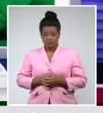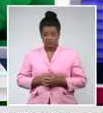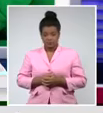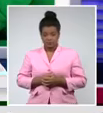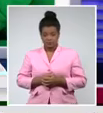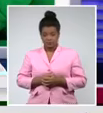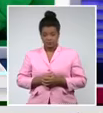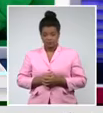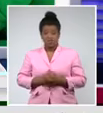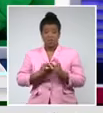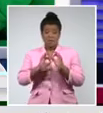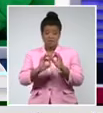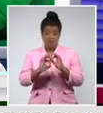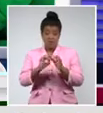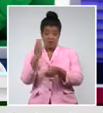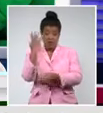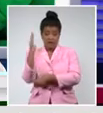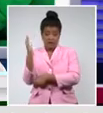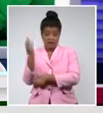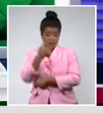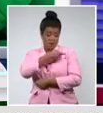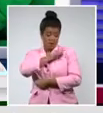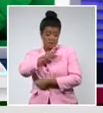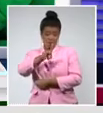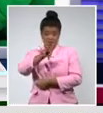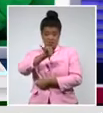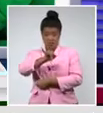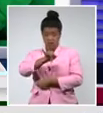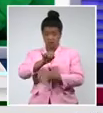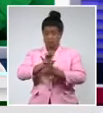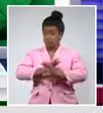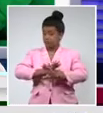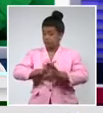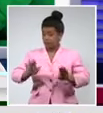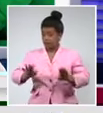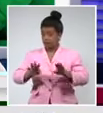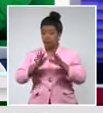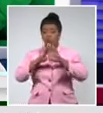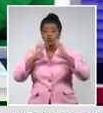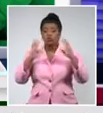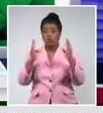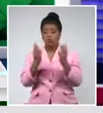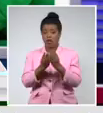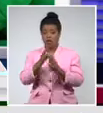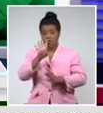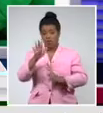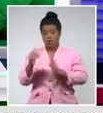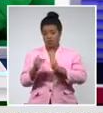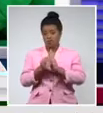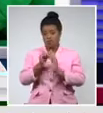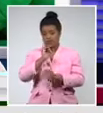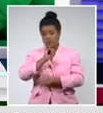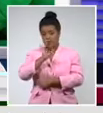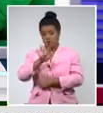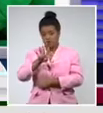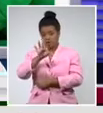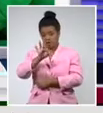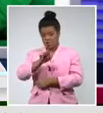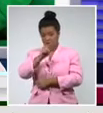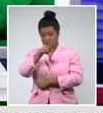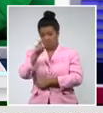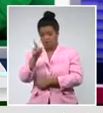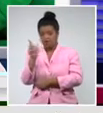estos 26 de ayer ya se acumulan 4.748